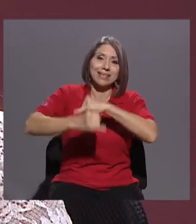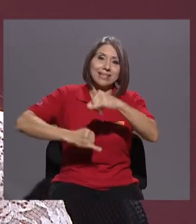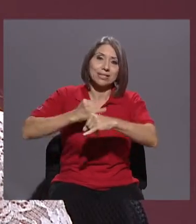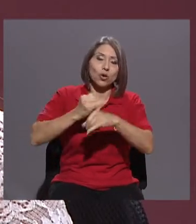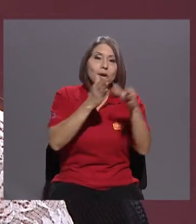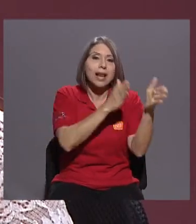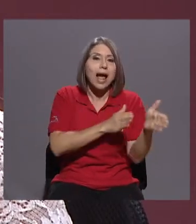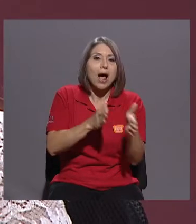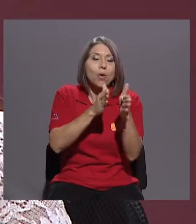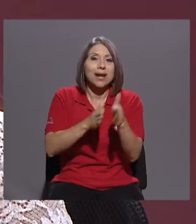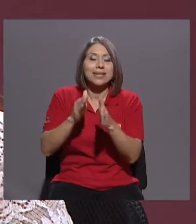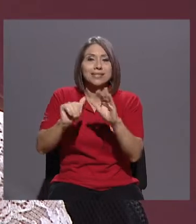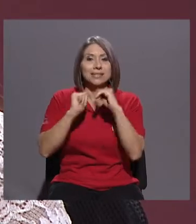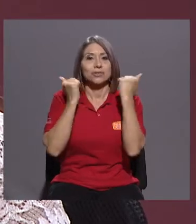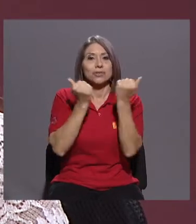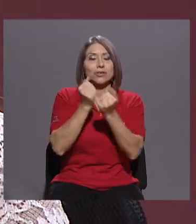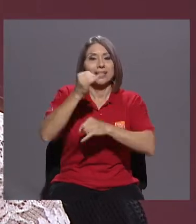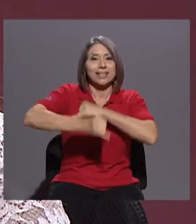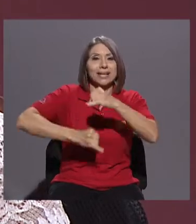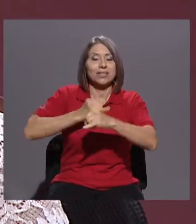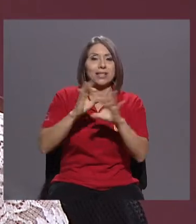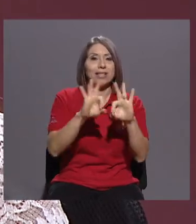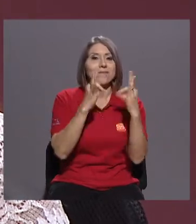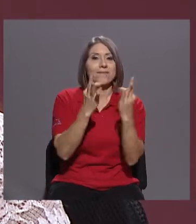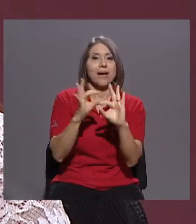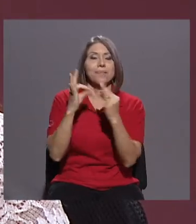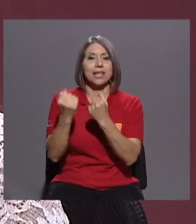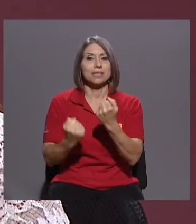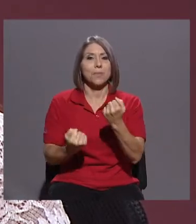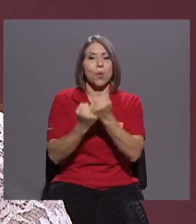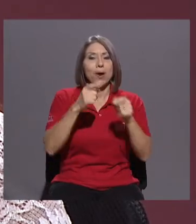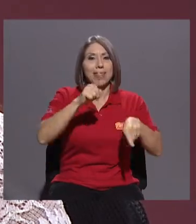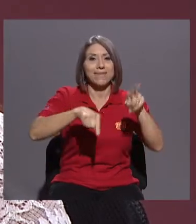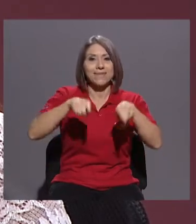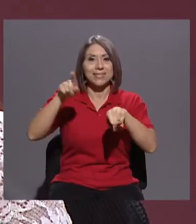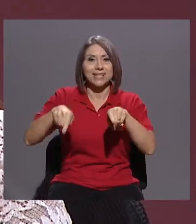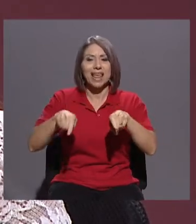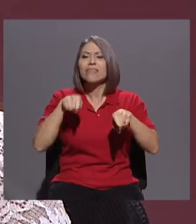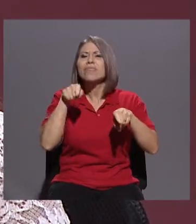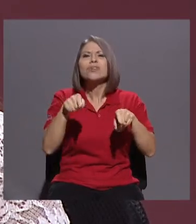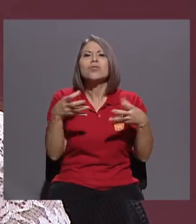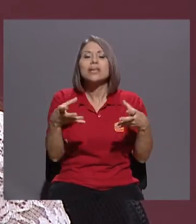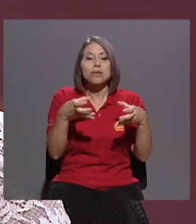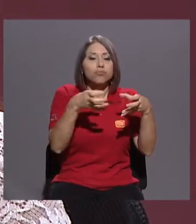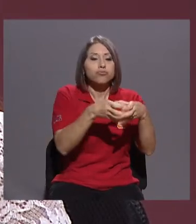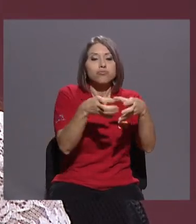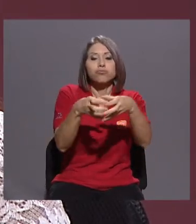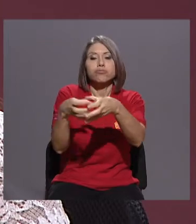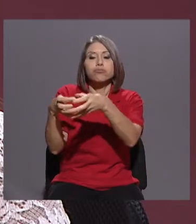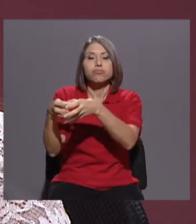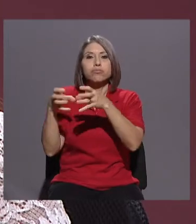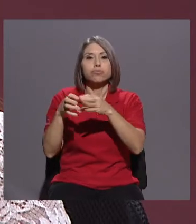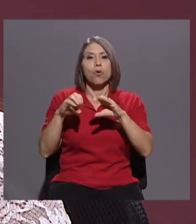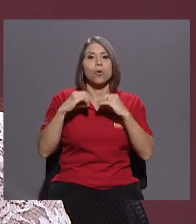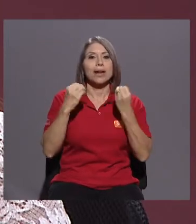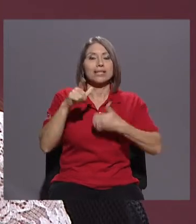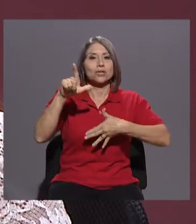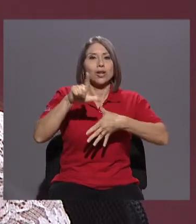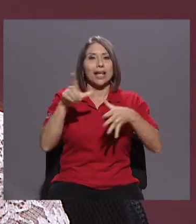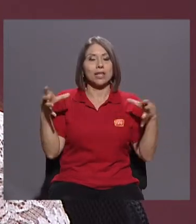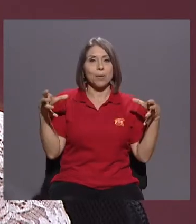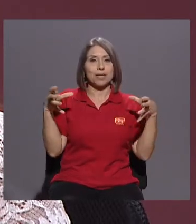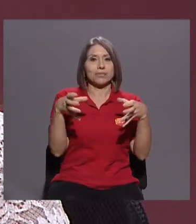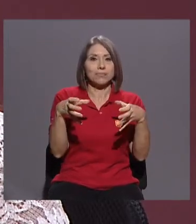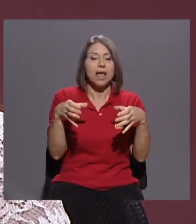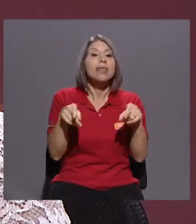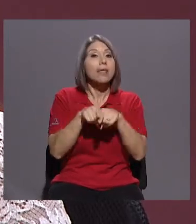Organizada por la Asociación Internacional De Familias Por la Diversidad Que es una red De organizaciones A nivel